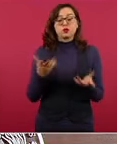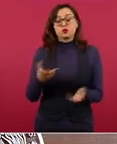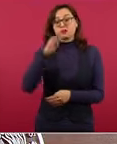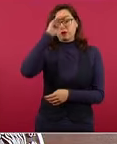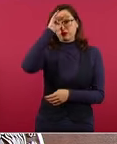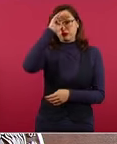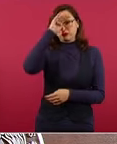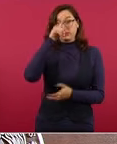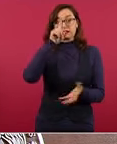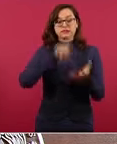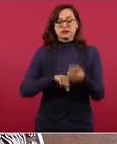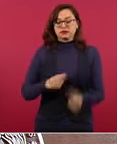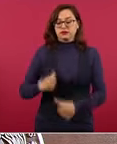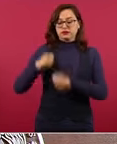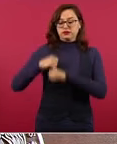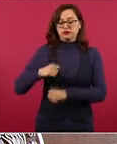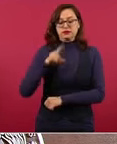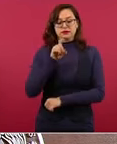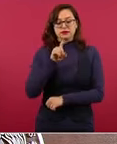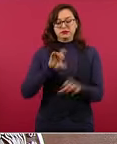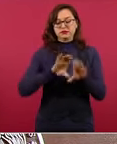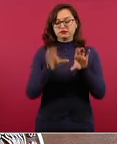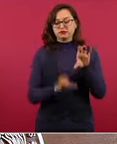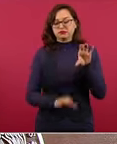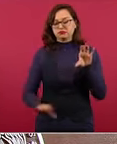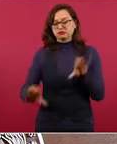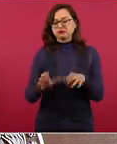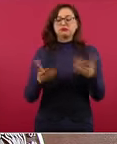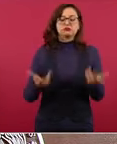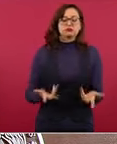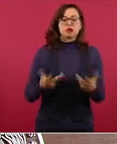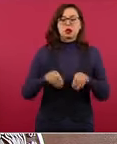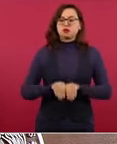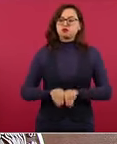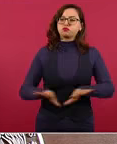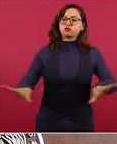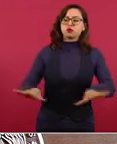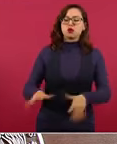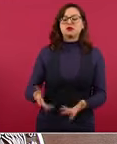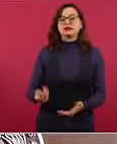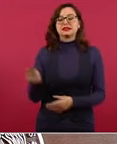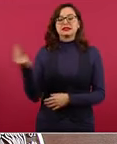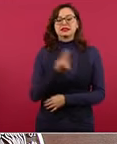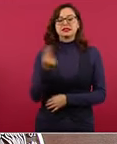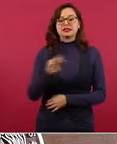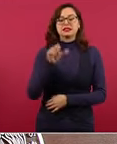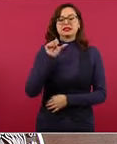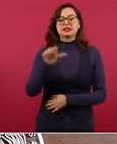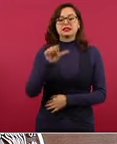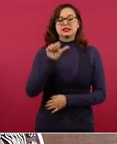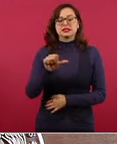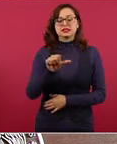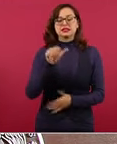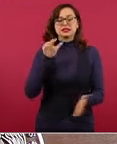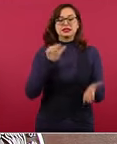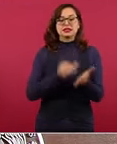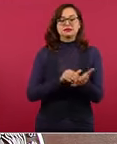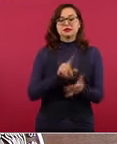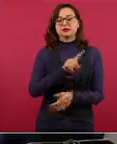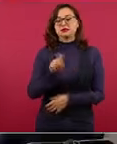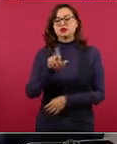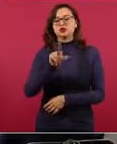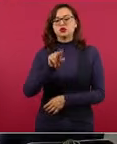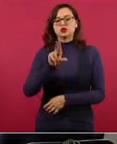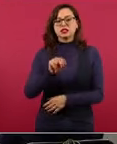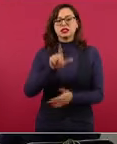en condiciones normales requiere 16 mil 180 litros por segundo esto es